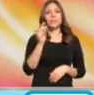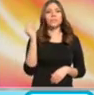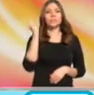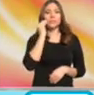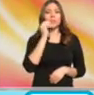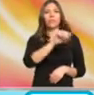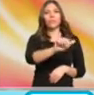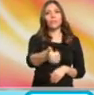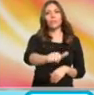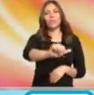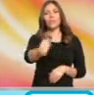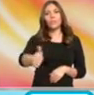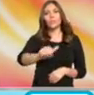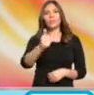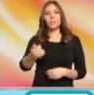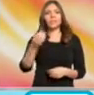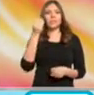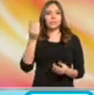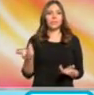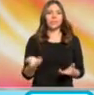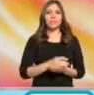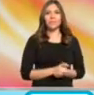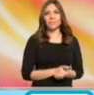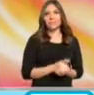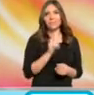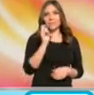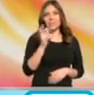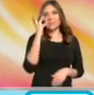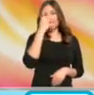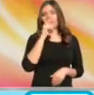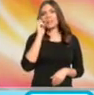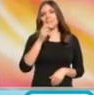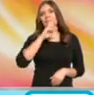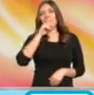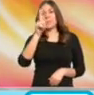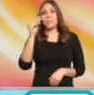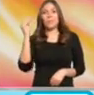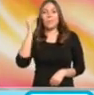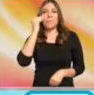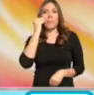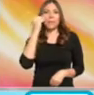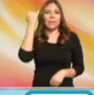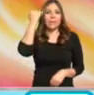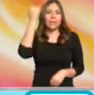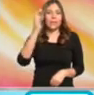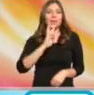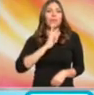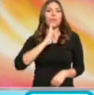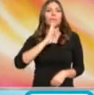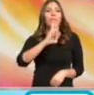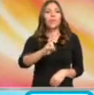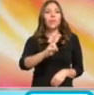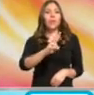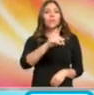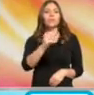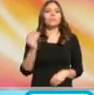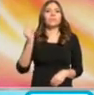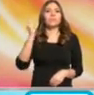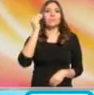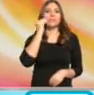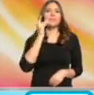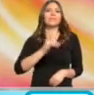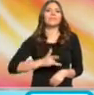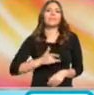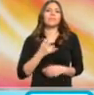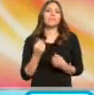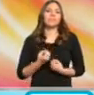Mira. la primera. ¿Qué puede ser más romántico que eso? Que un beso, claro. Imagínate la voz, la presencia, ¿no? Que te llegue el mensaje de la